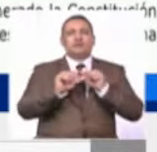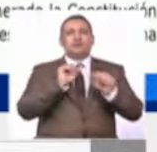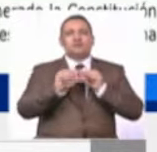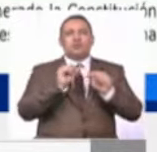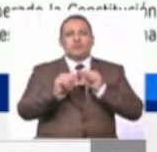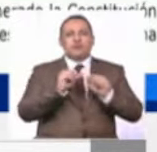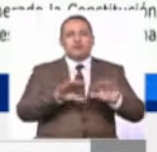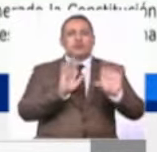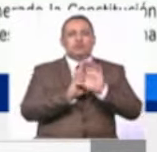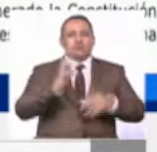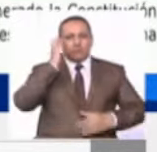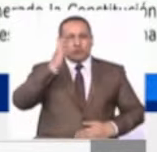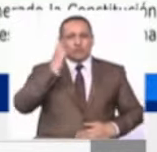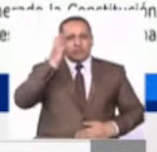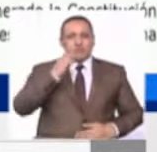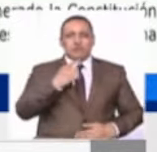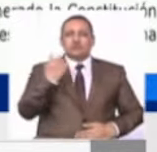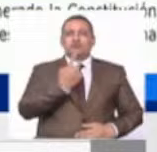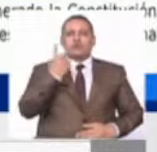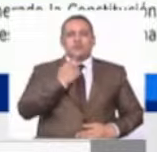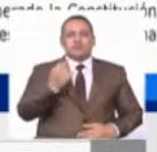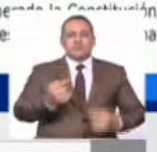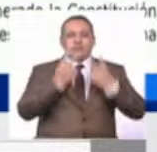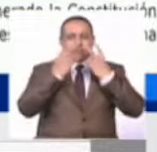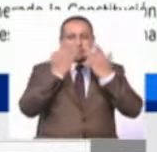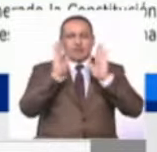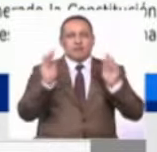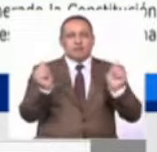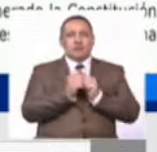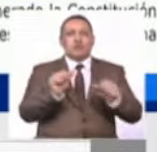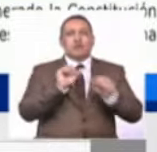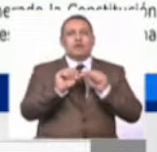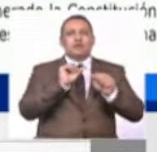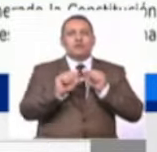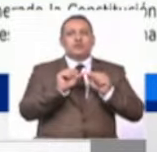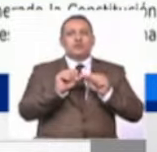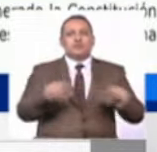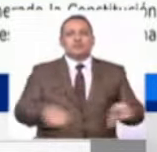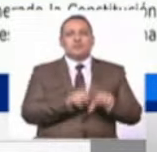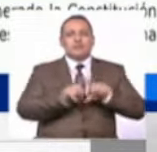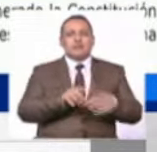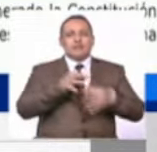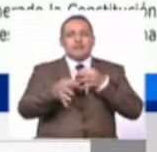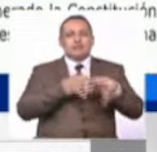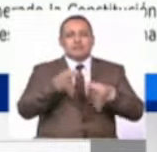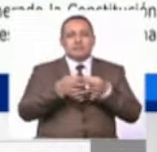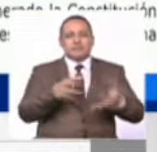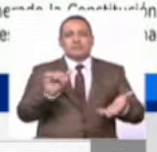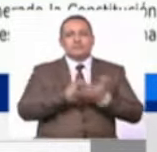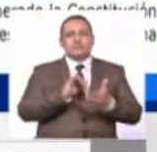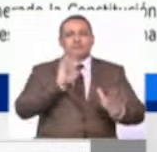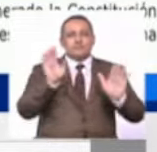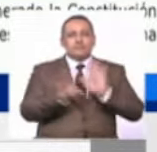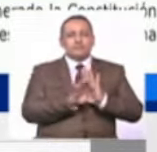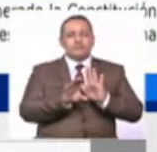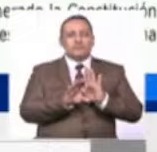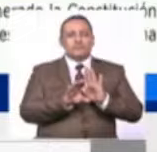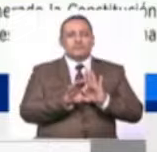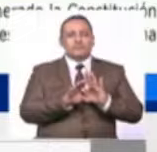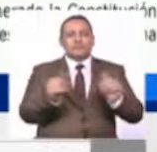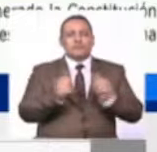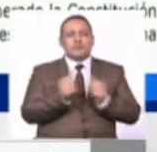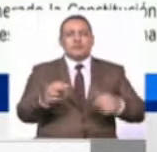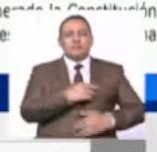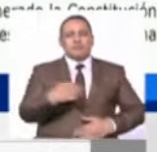la Constitución solamente abre los ojos para ver el artículo que señala que el que la para